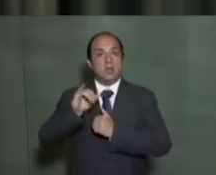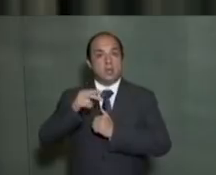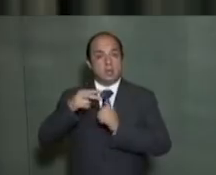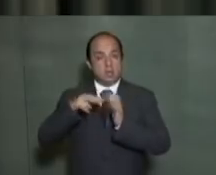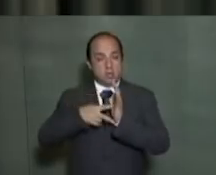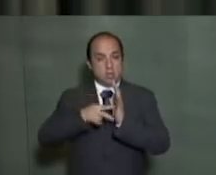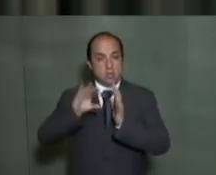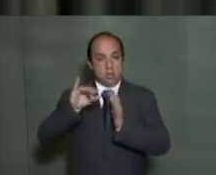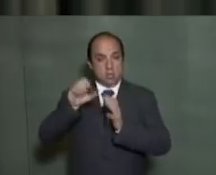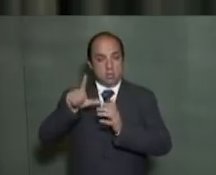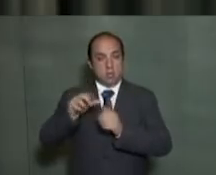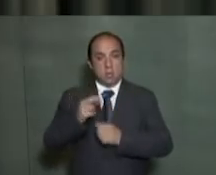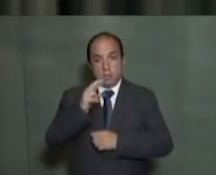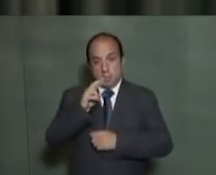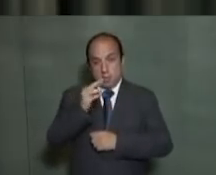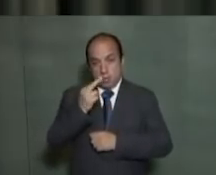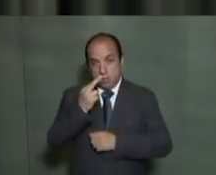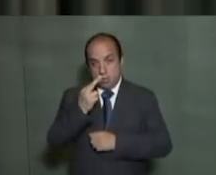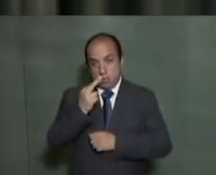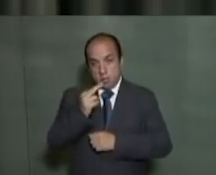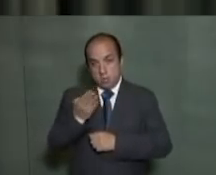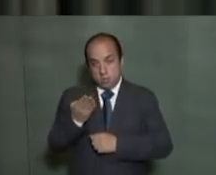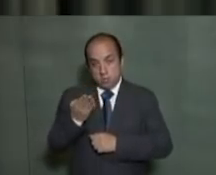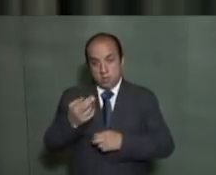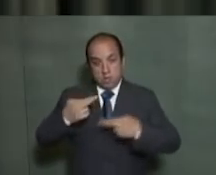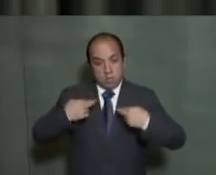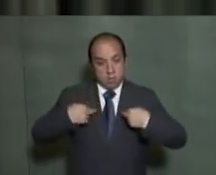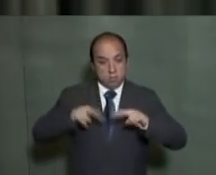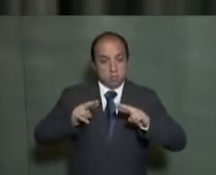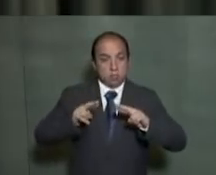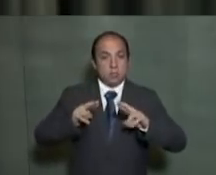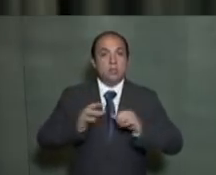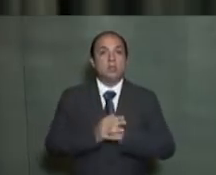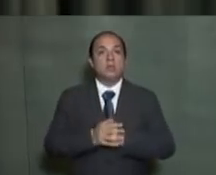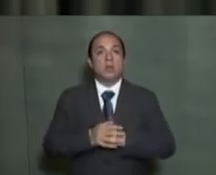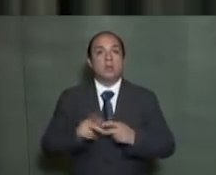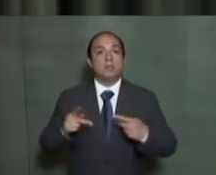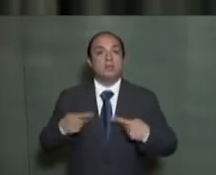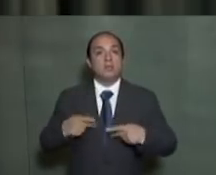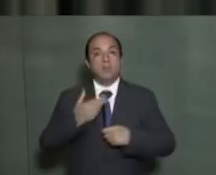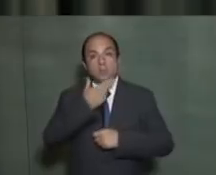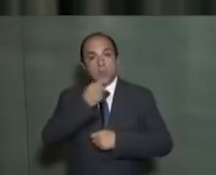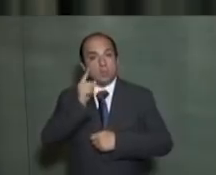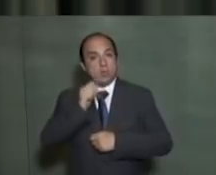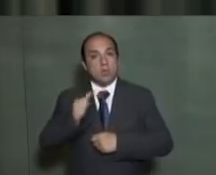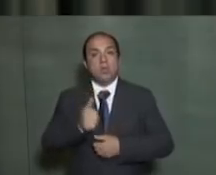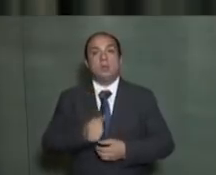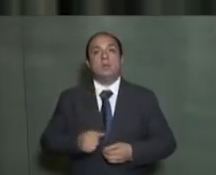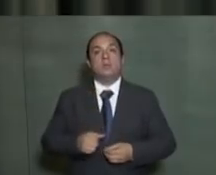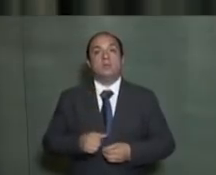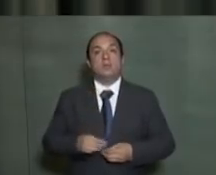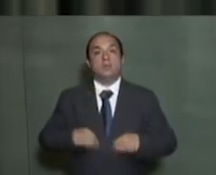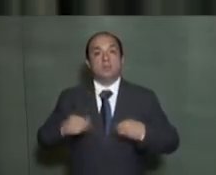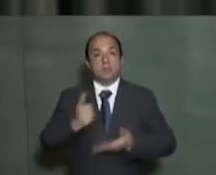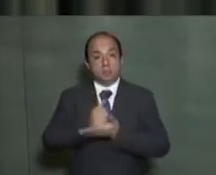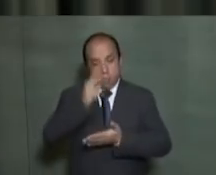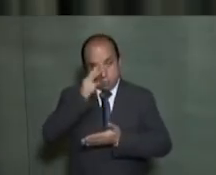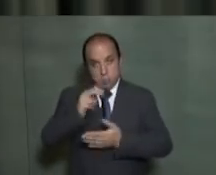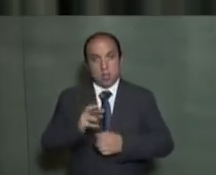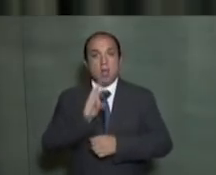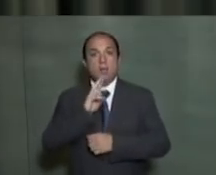recibir en nombre de las y los habitantes de la Ciudad de México los resultados de la primera